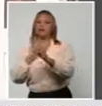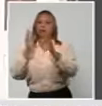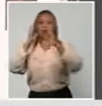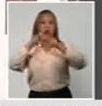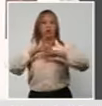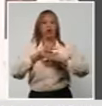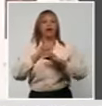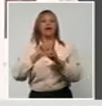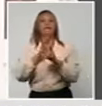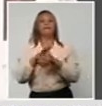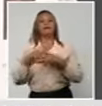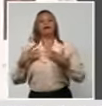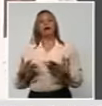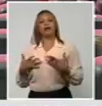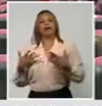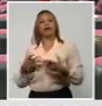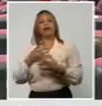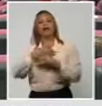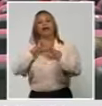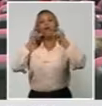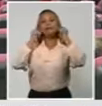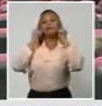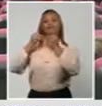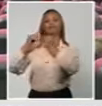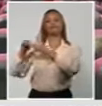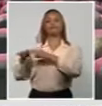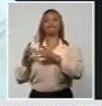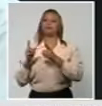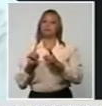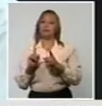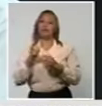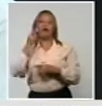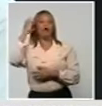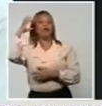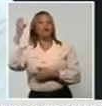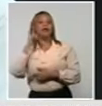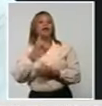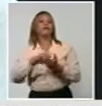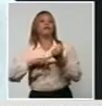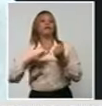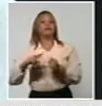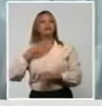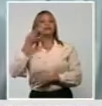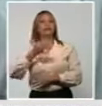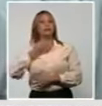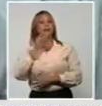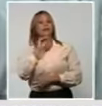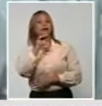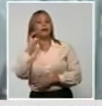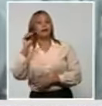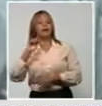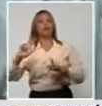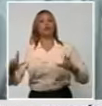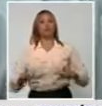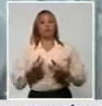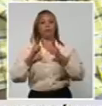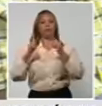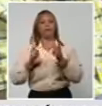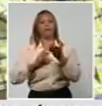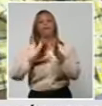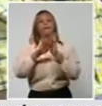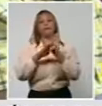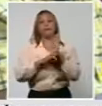comienza a relajar el uso del nasobuco. Las autoridades de la provincia llaman constantemente al riguroso cumplimiento de las medidas